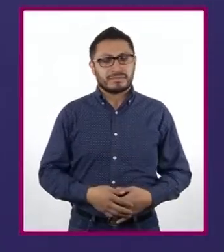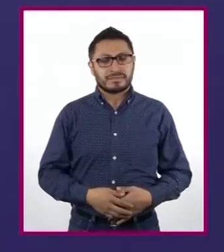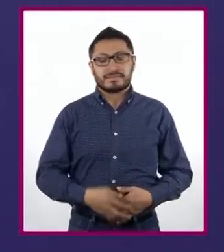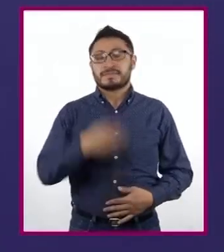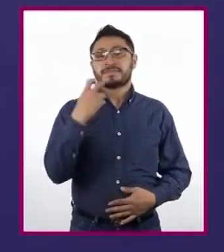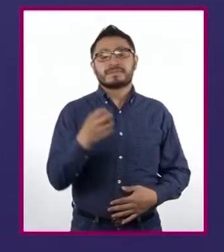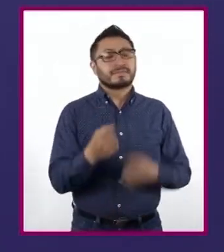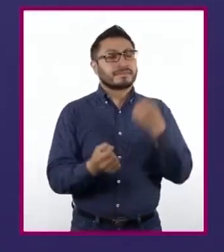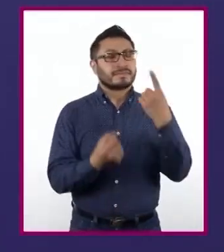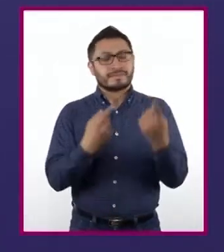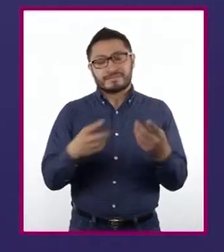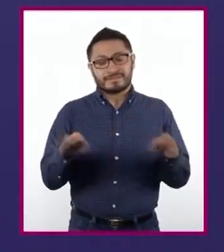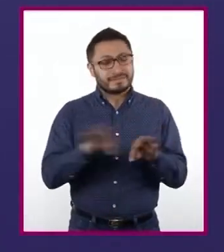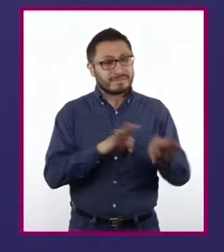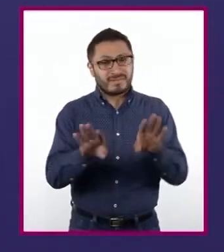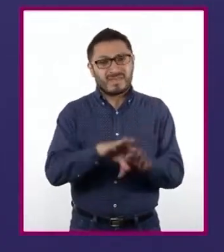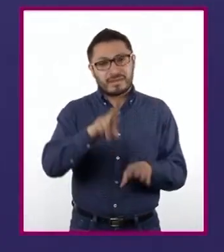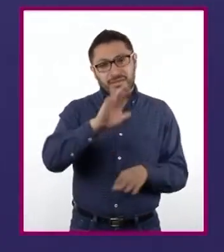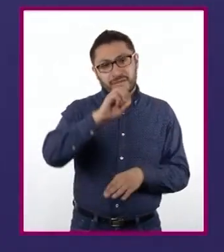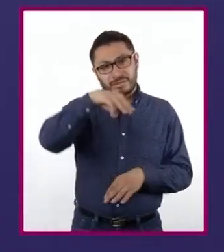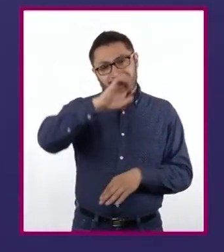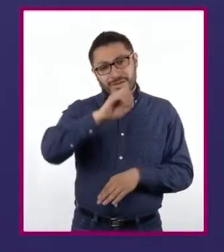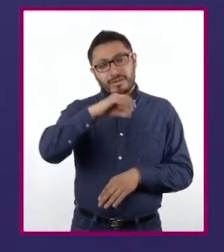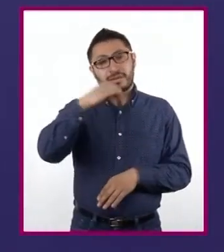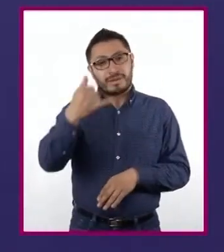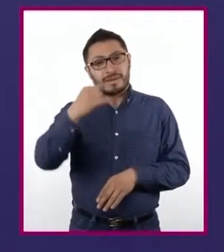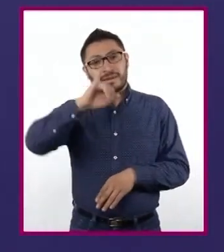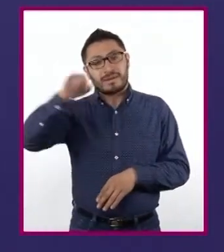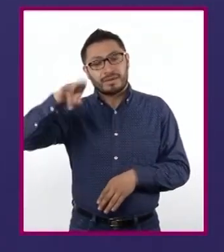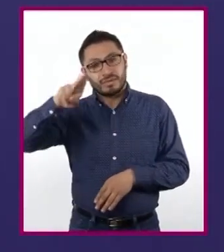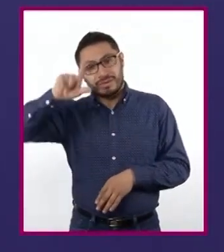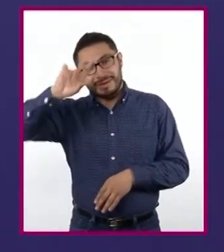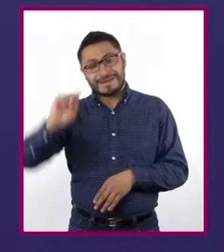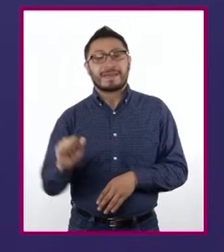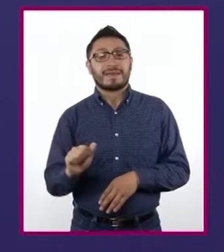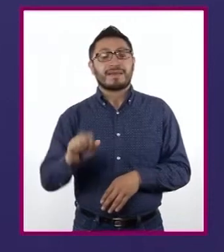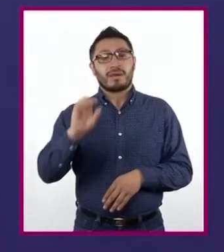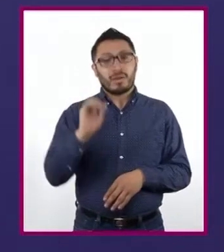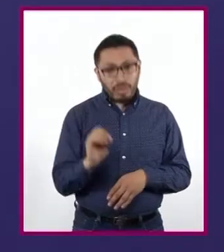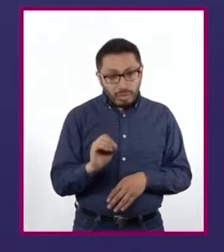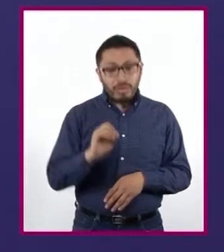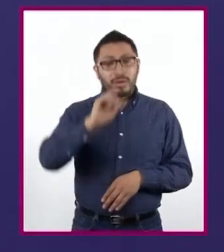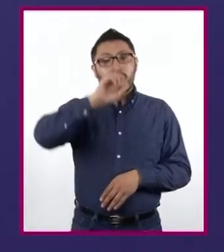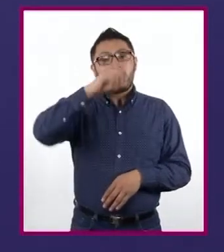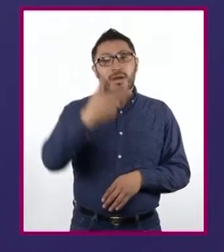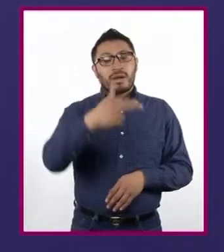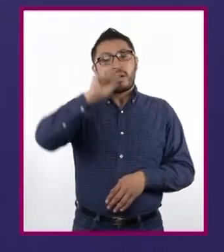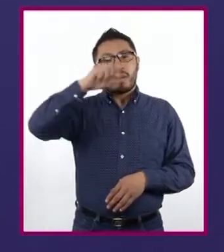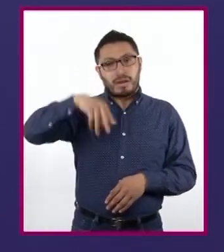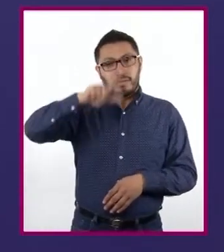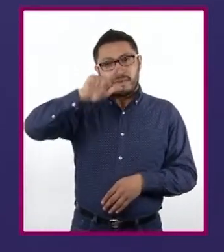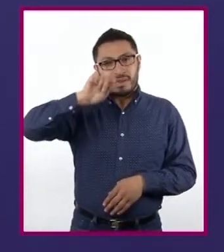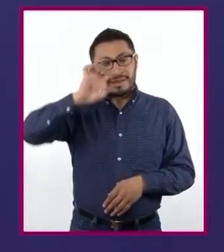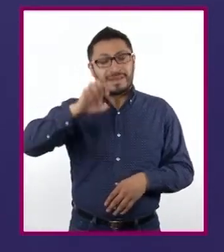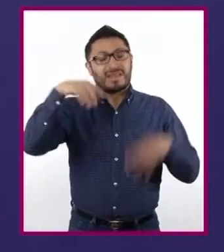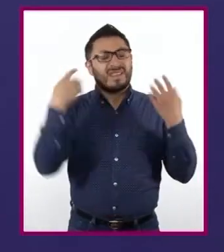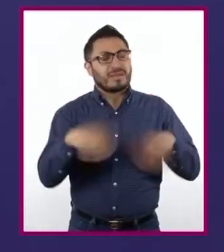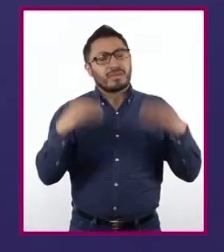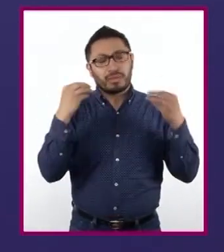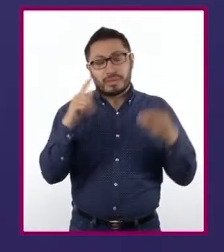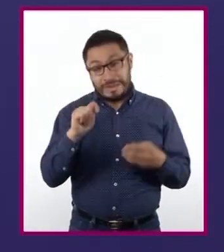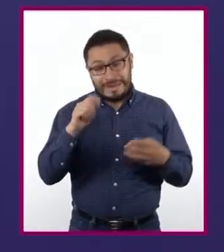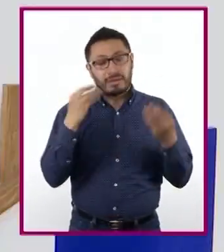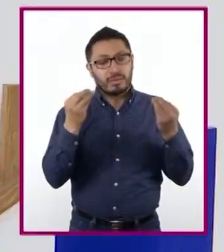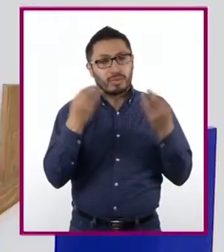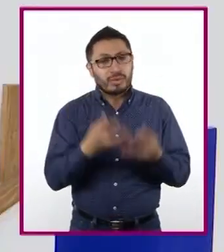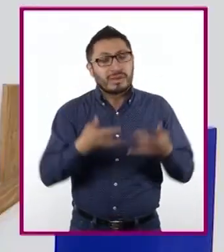Justo algunas de sus obras, como Romeo y Julieta o Hamlet, han sido la base de cientos de historias y series que podemos ver